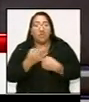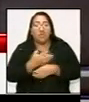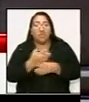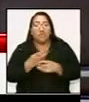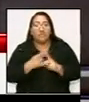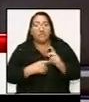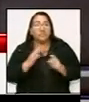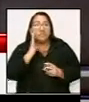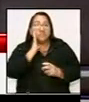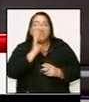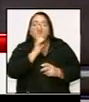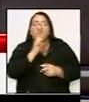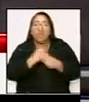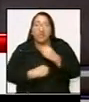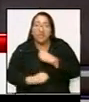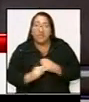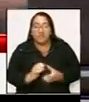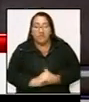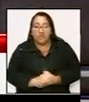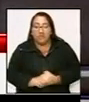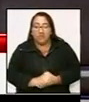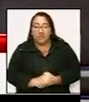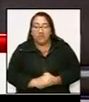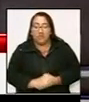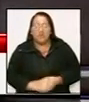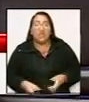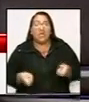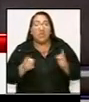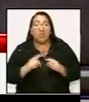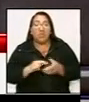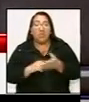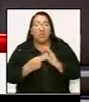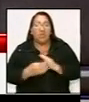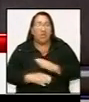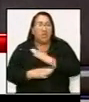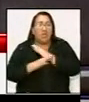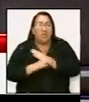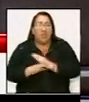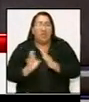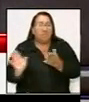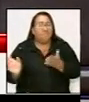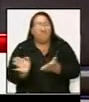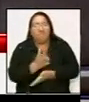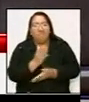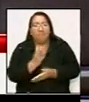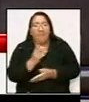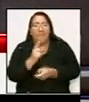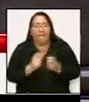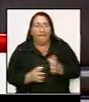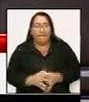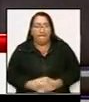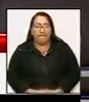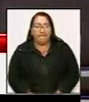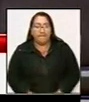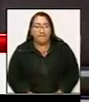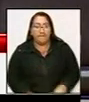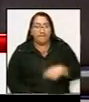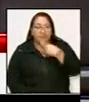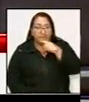por papá, mamá y los hijos. Y al aniquilar, al desalojar, al destituir a la